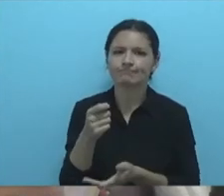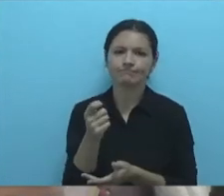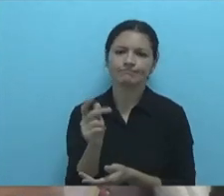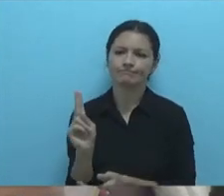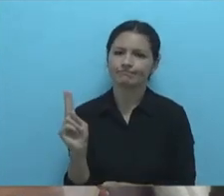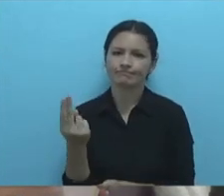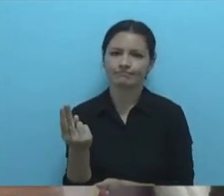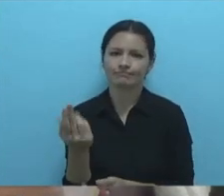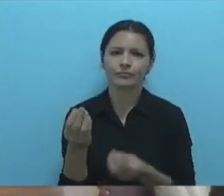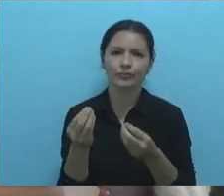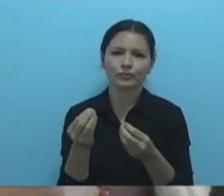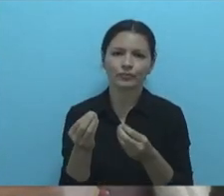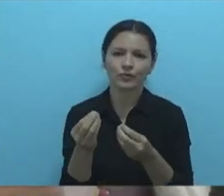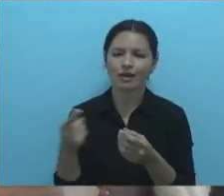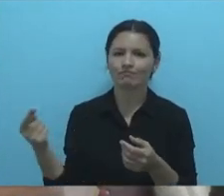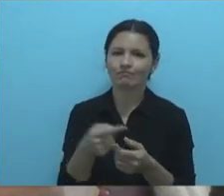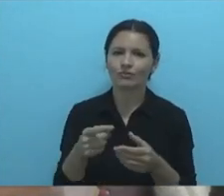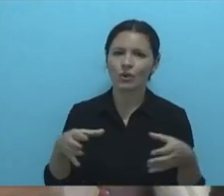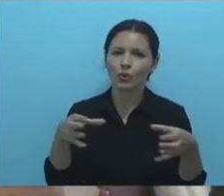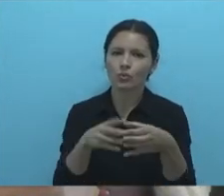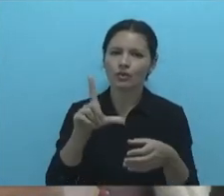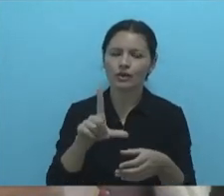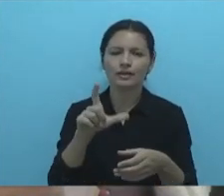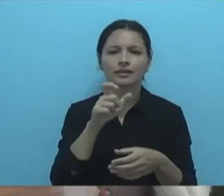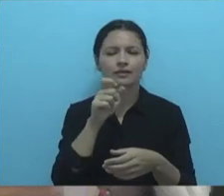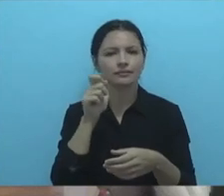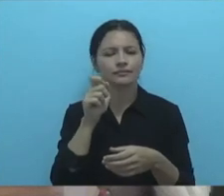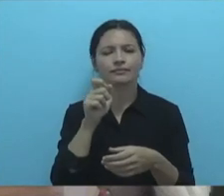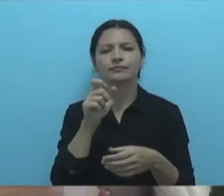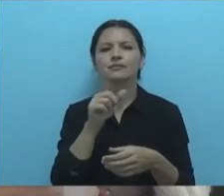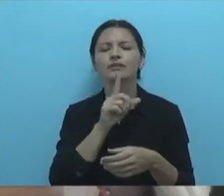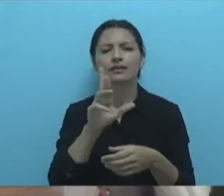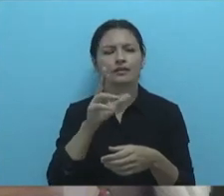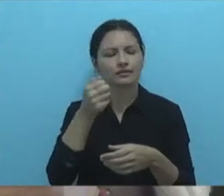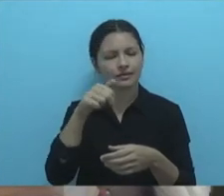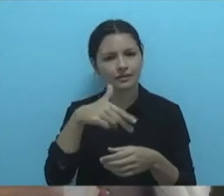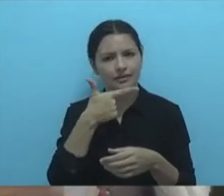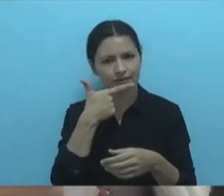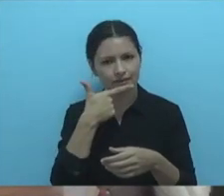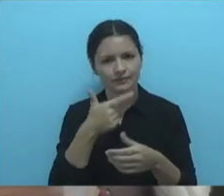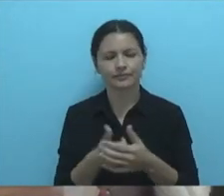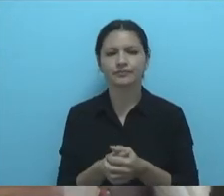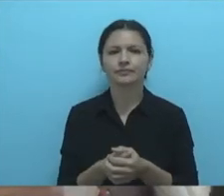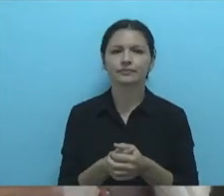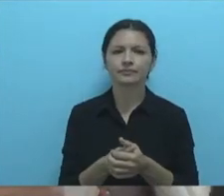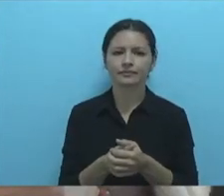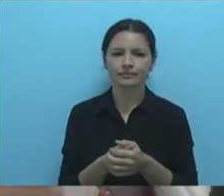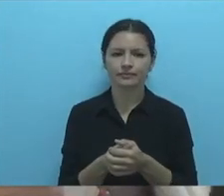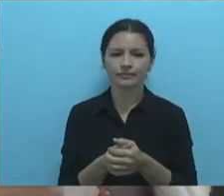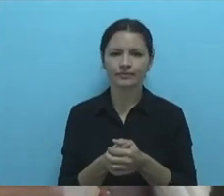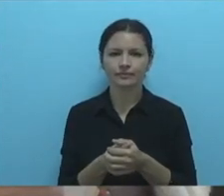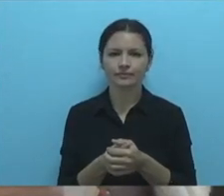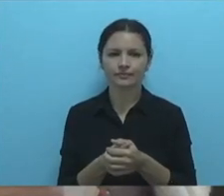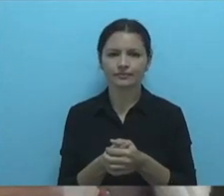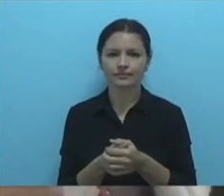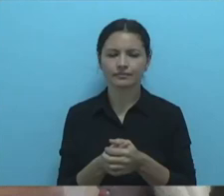persecución a la comunidad travesti los artistas saben que el arte Es peligroso